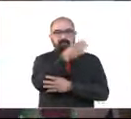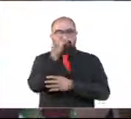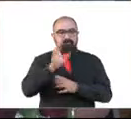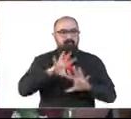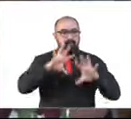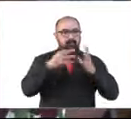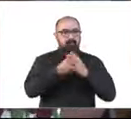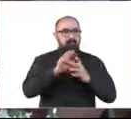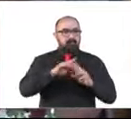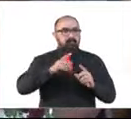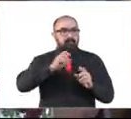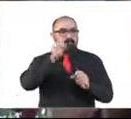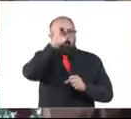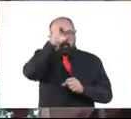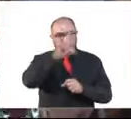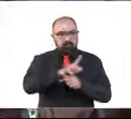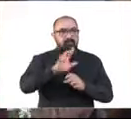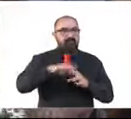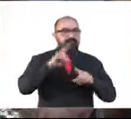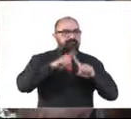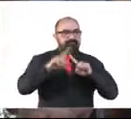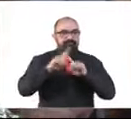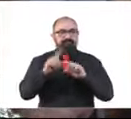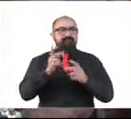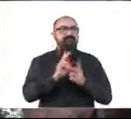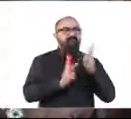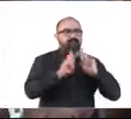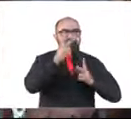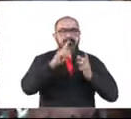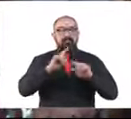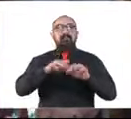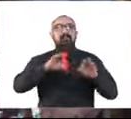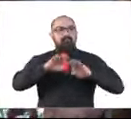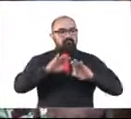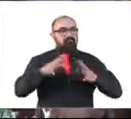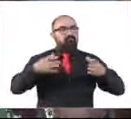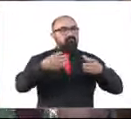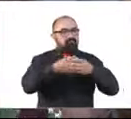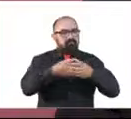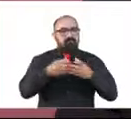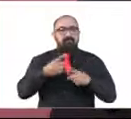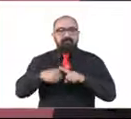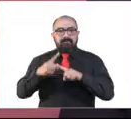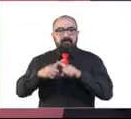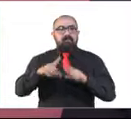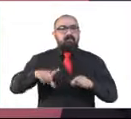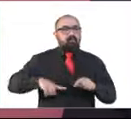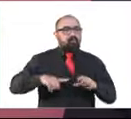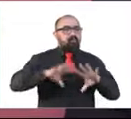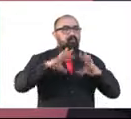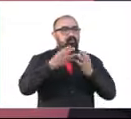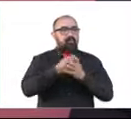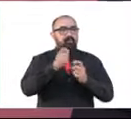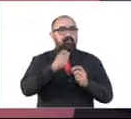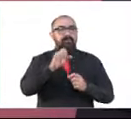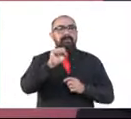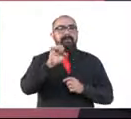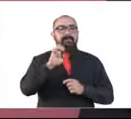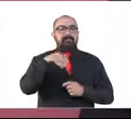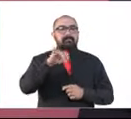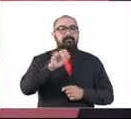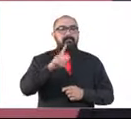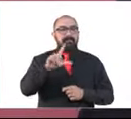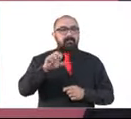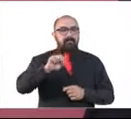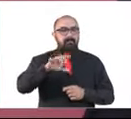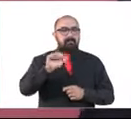económicos, sociales, culturales y ambientalistas, ha trabajado en distintas organizaciones no gubernamentales, como la Fundación Semillas de Vida